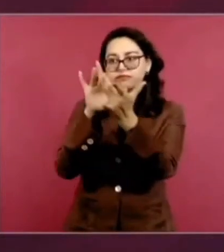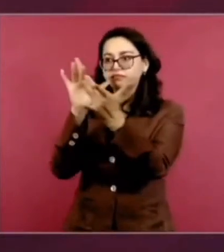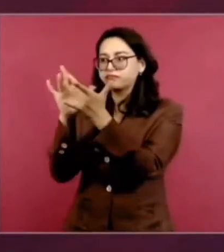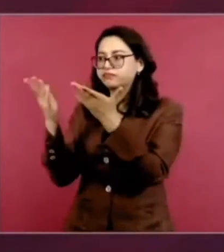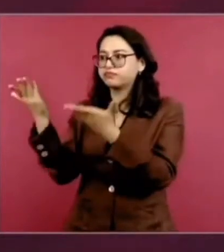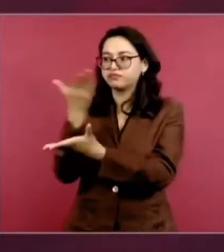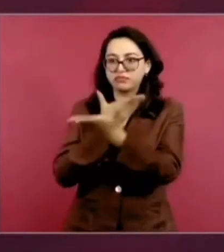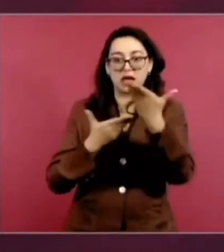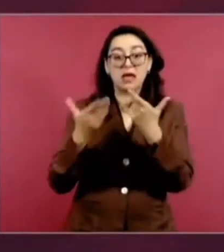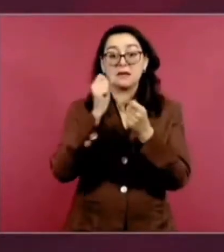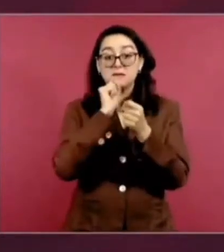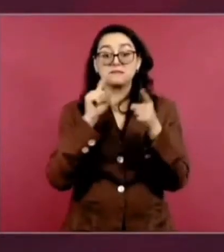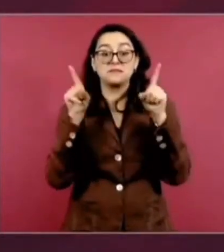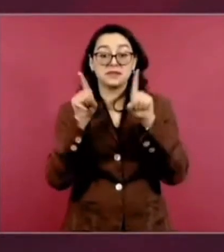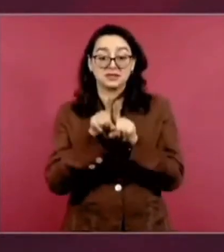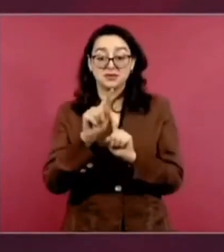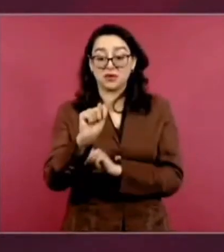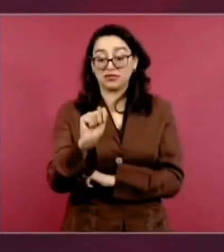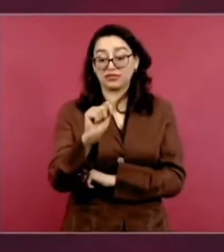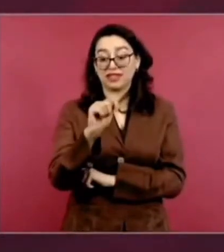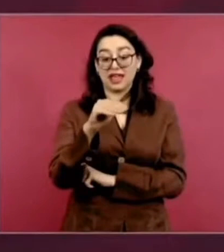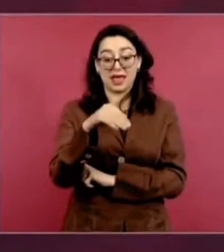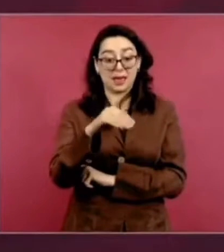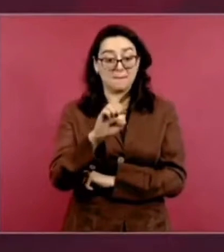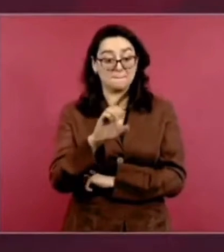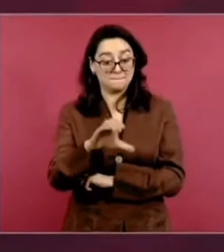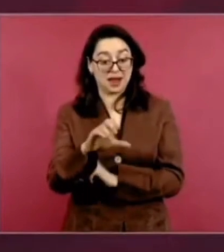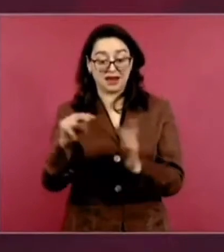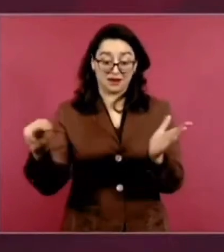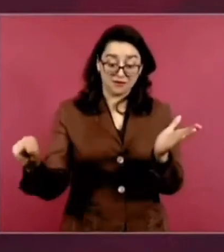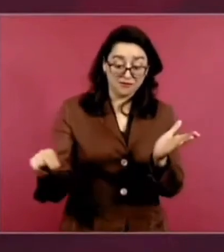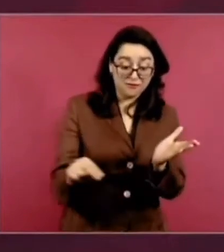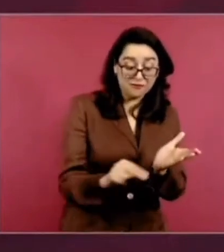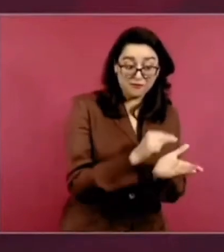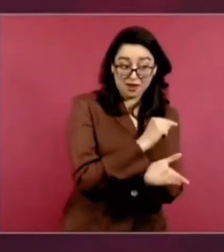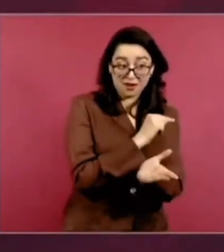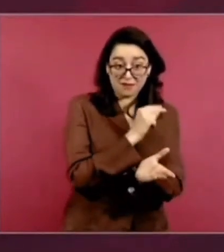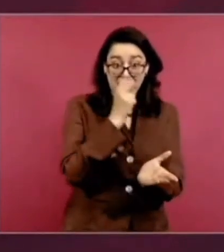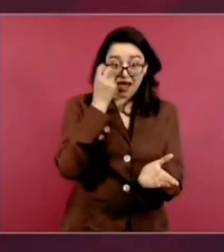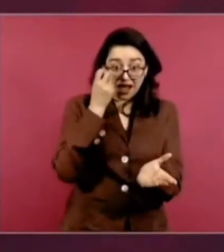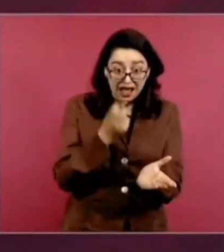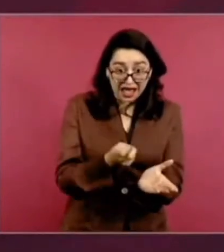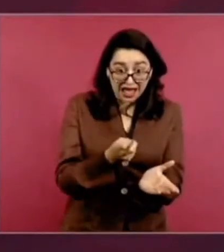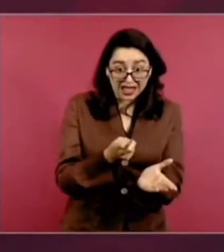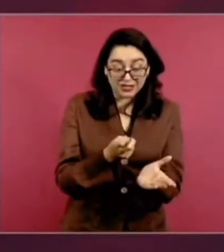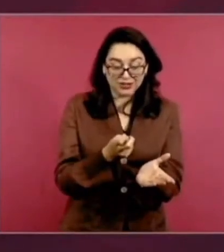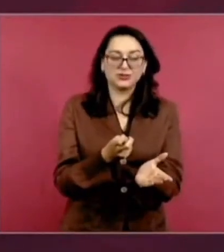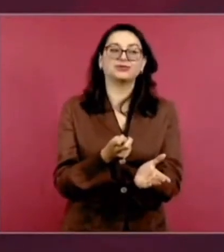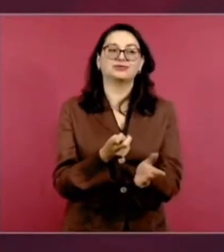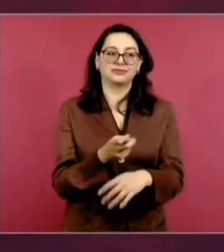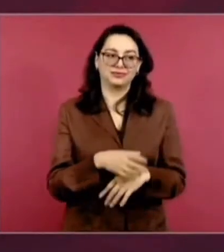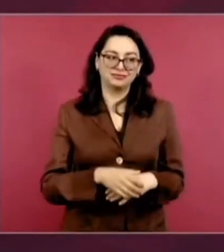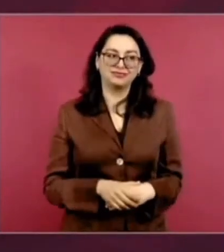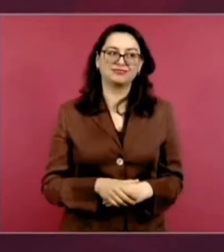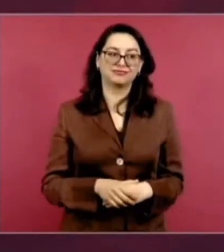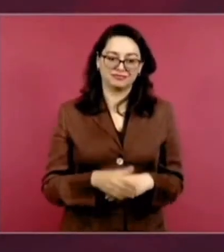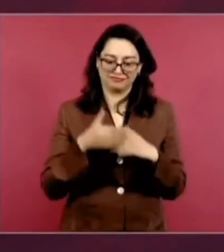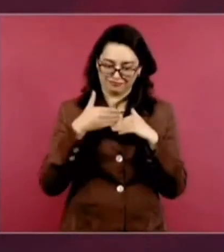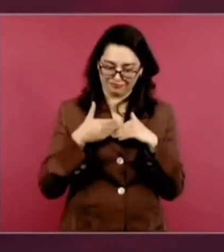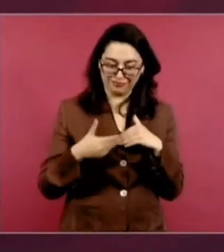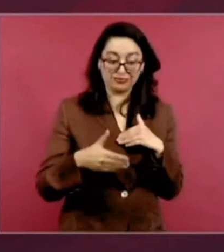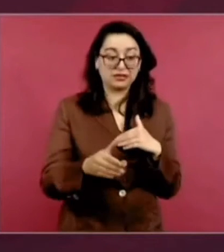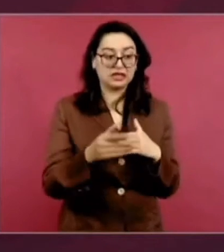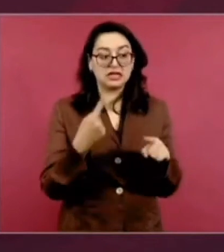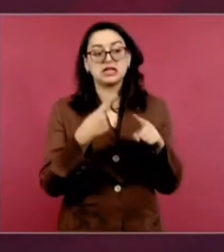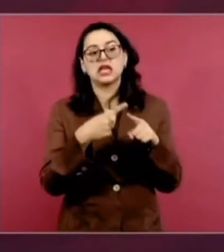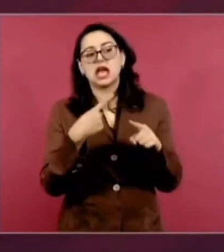reafirmado el tratado en los tiempos del presidente Trump. Fue un trabajo